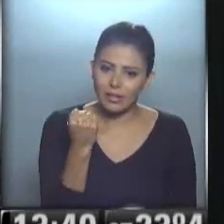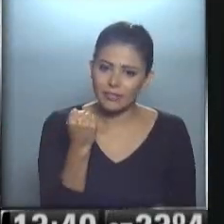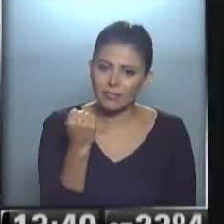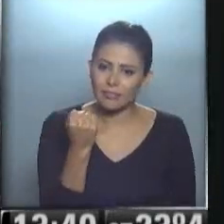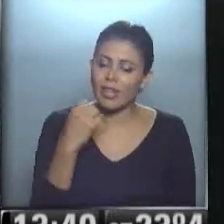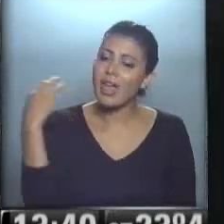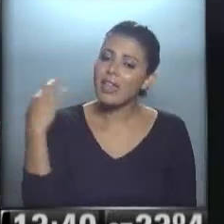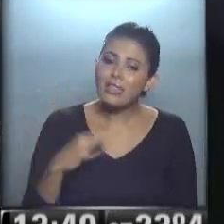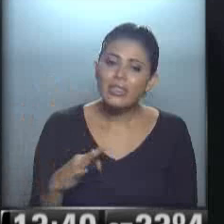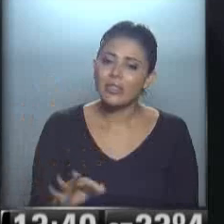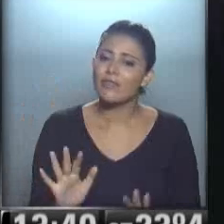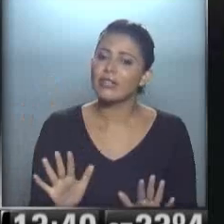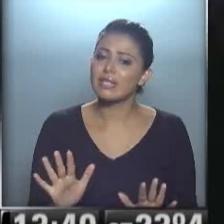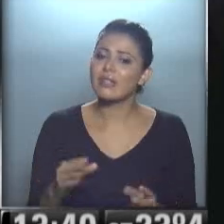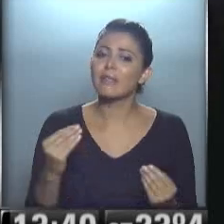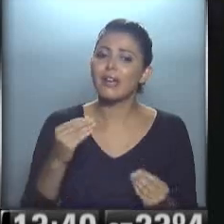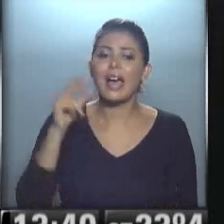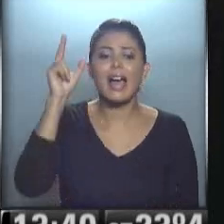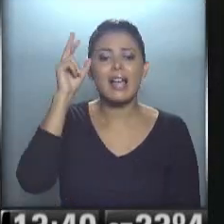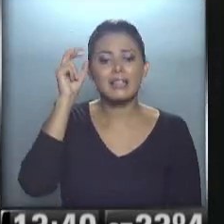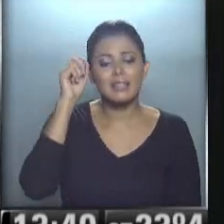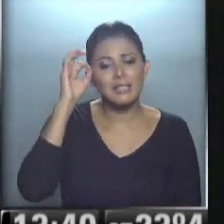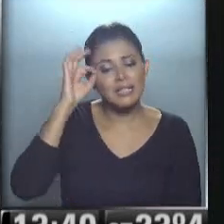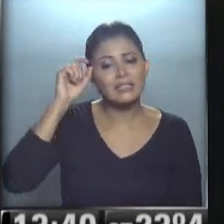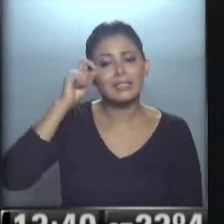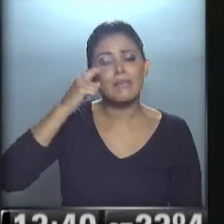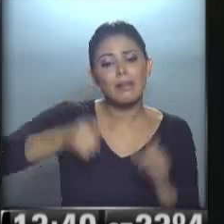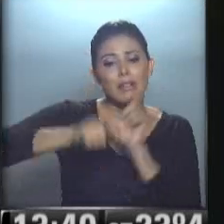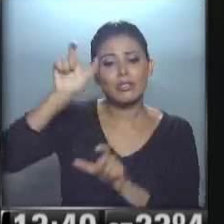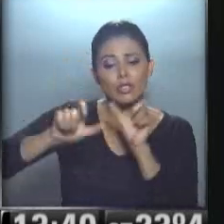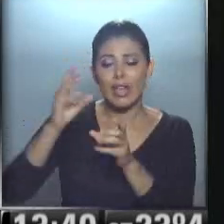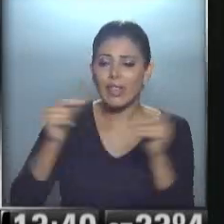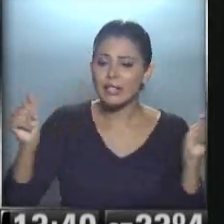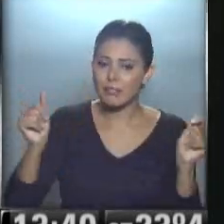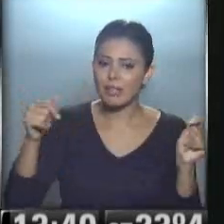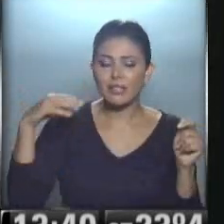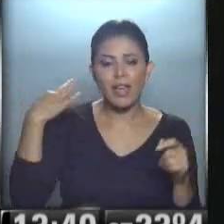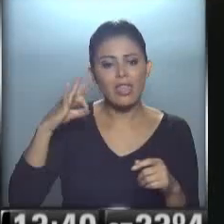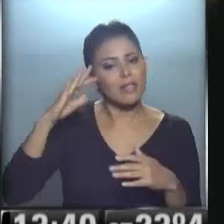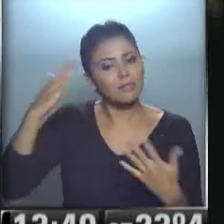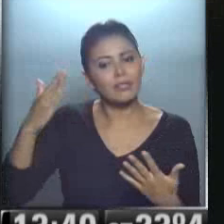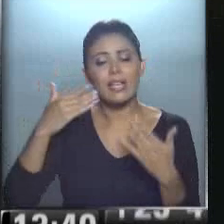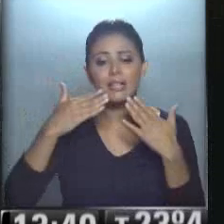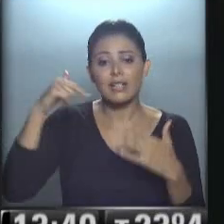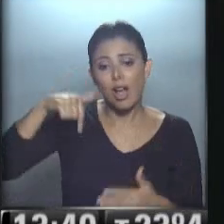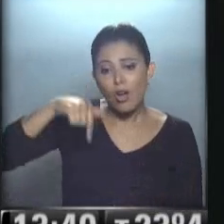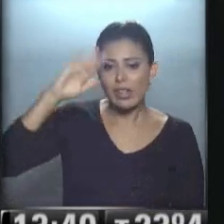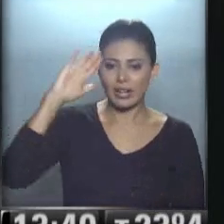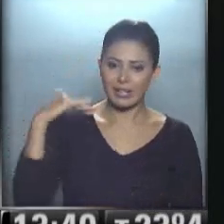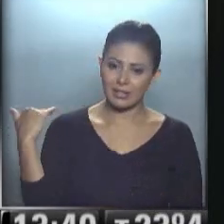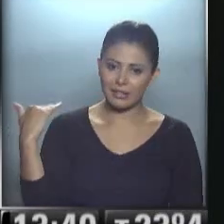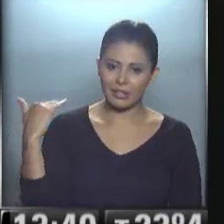porque se lo debemos a los 30.000 desaparecidos. Y creo que en Cristina hoy